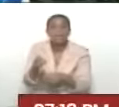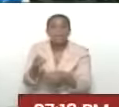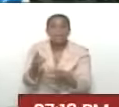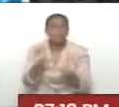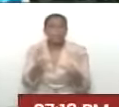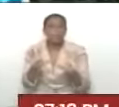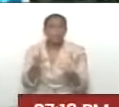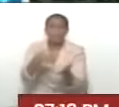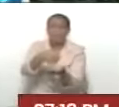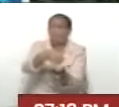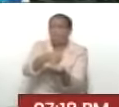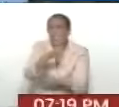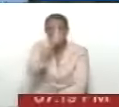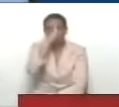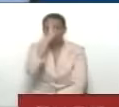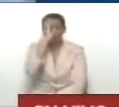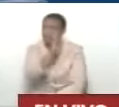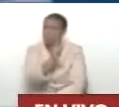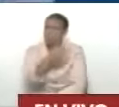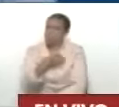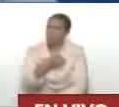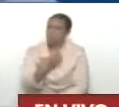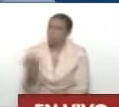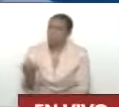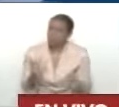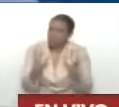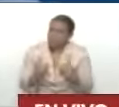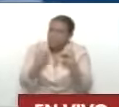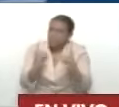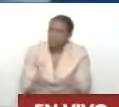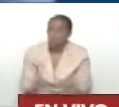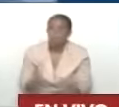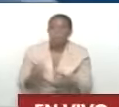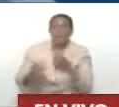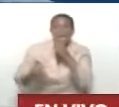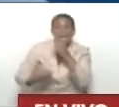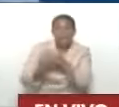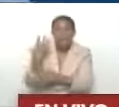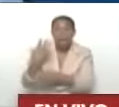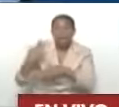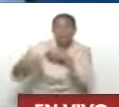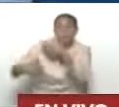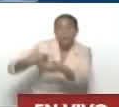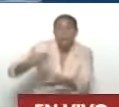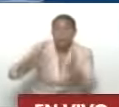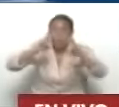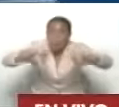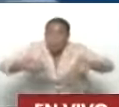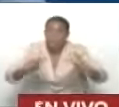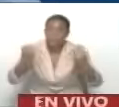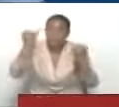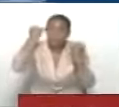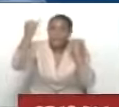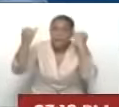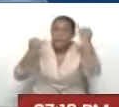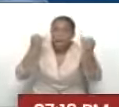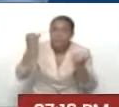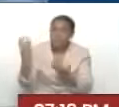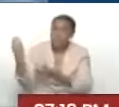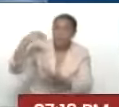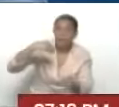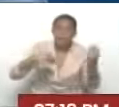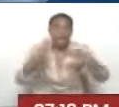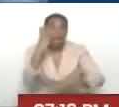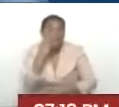no podemos ser. Jamás. Jamás. Fíjate todo lo que se ha ido creando, inventando, innovando y se va sumando a la